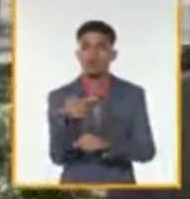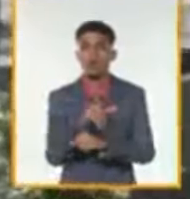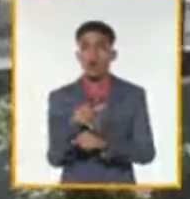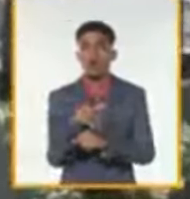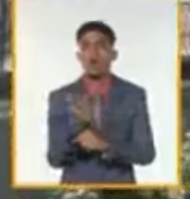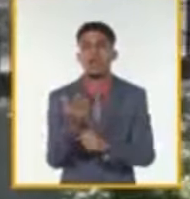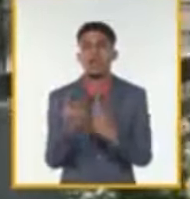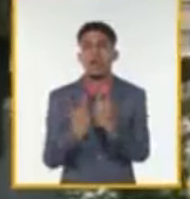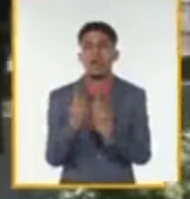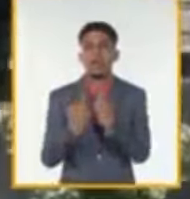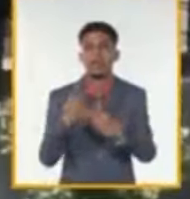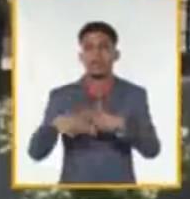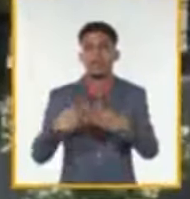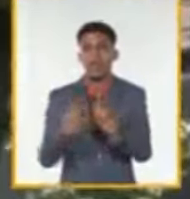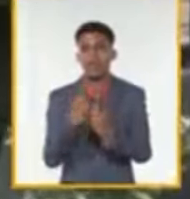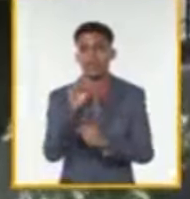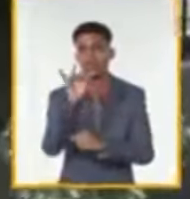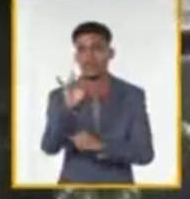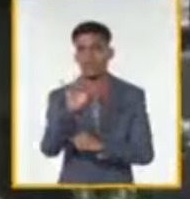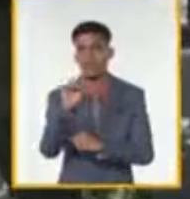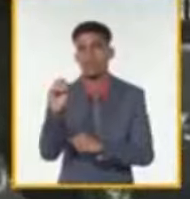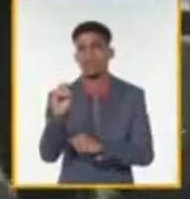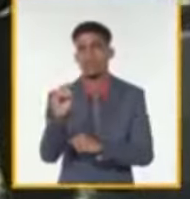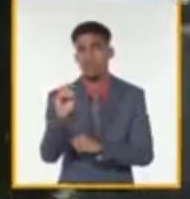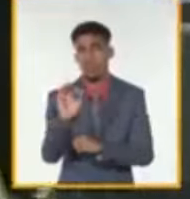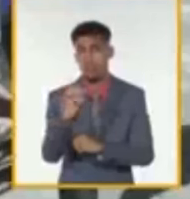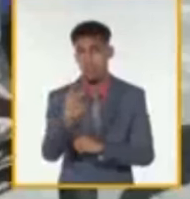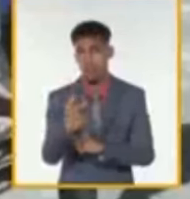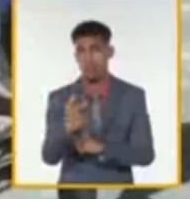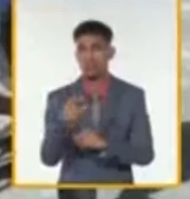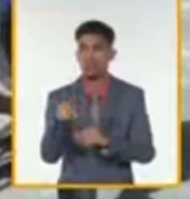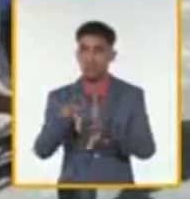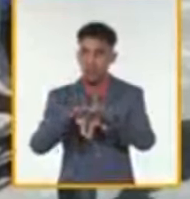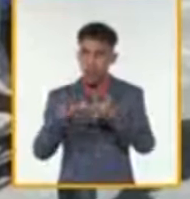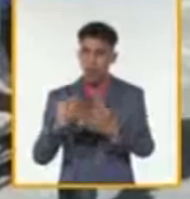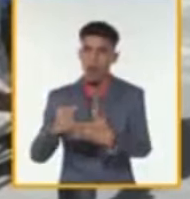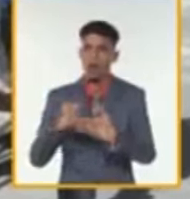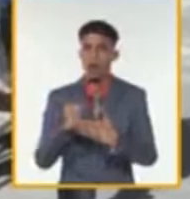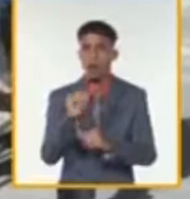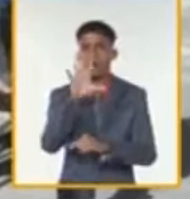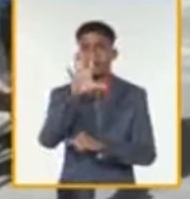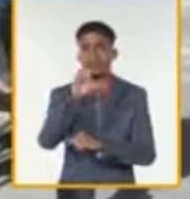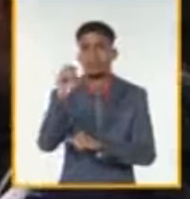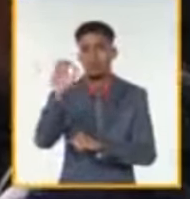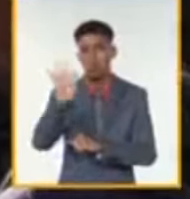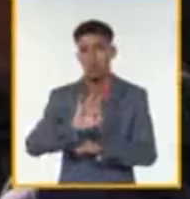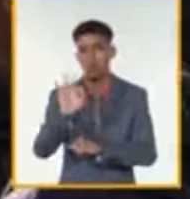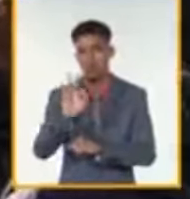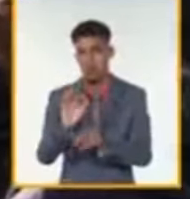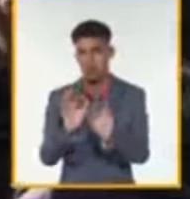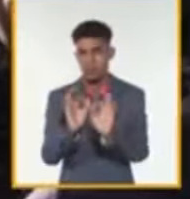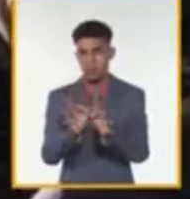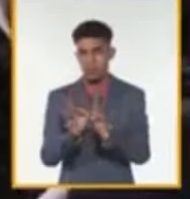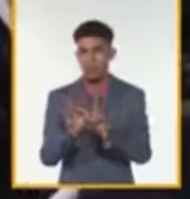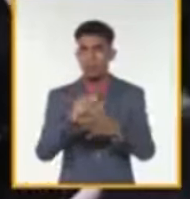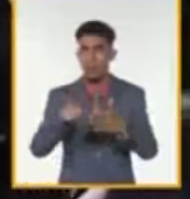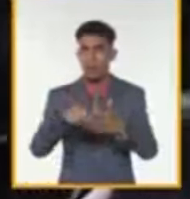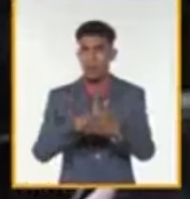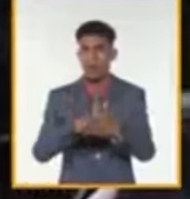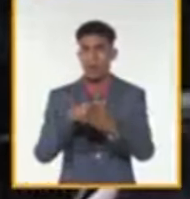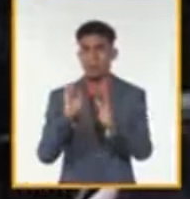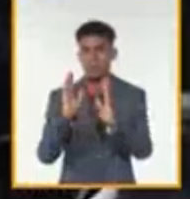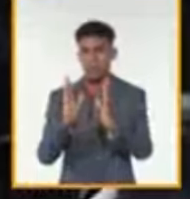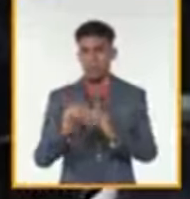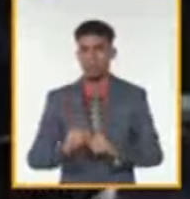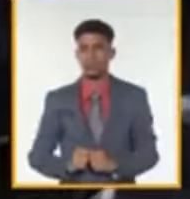lograr un super Abi de 718 millones de pesos superior casi en un 500 por al al al superado y planificado en el periodo anterior al